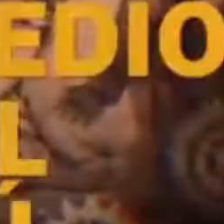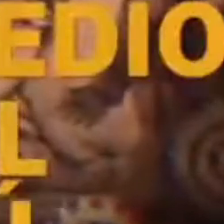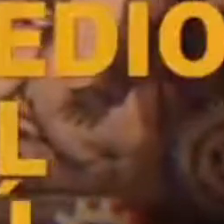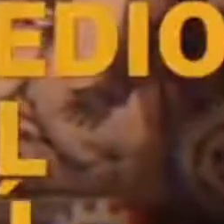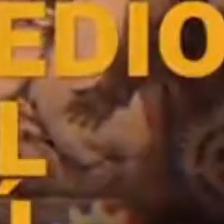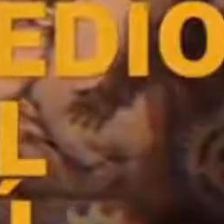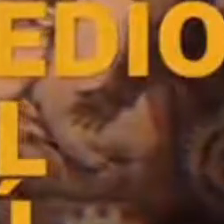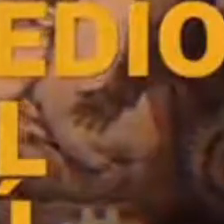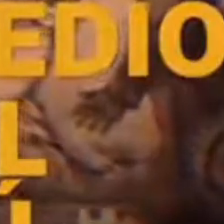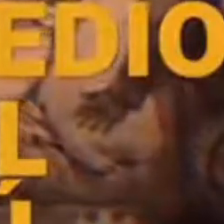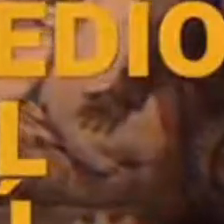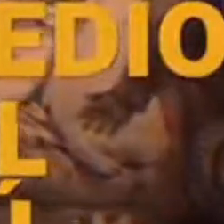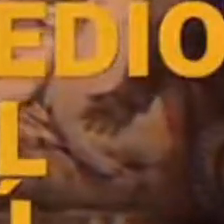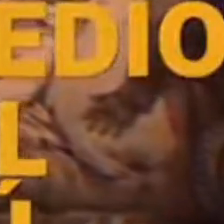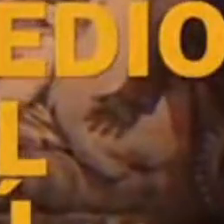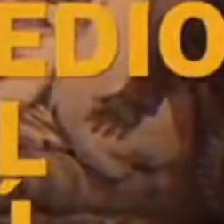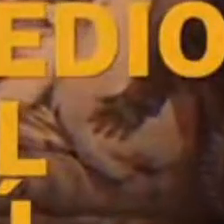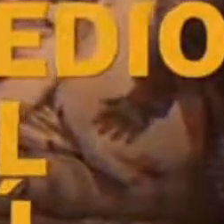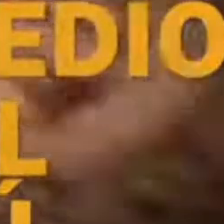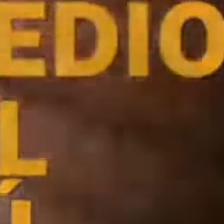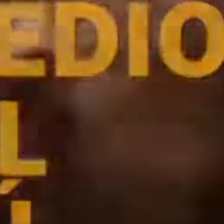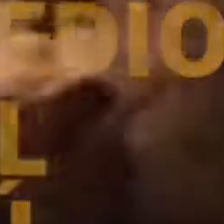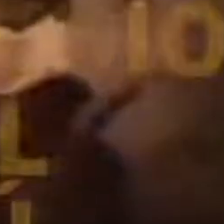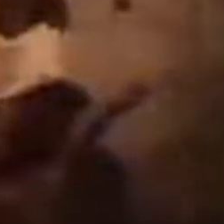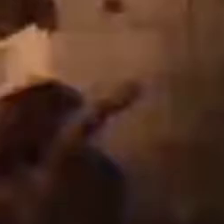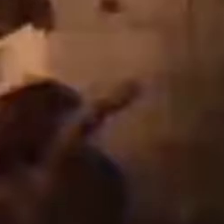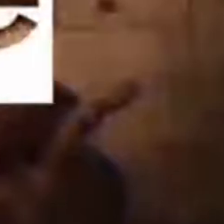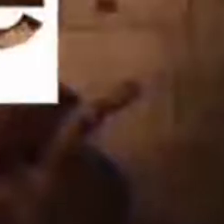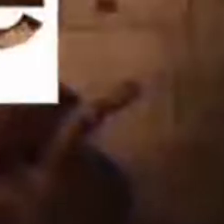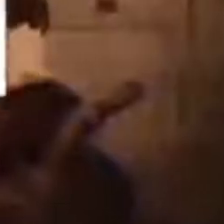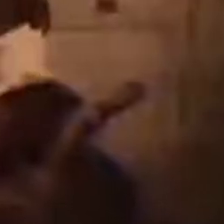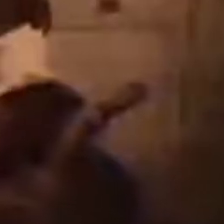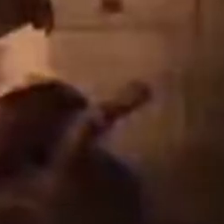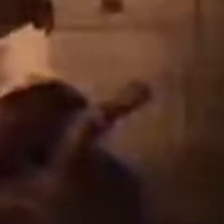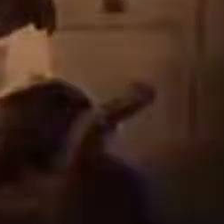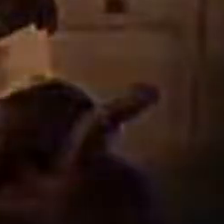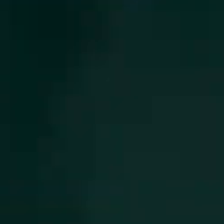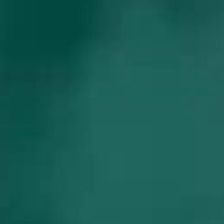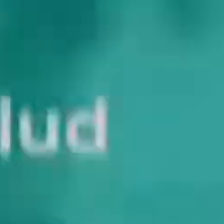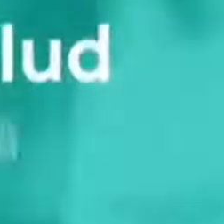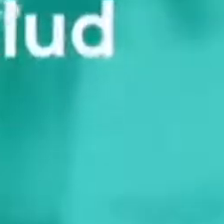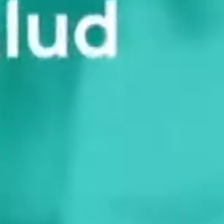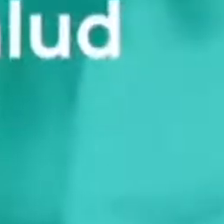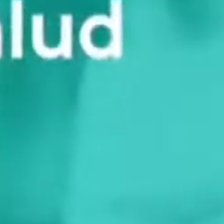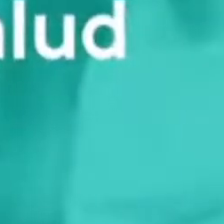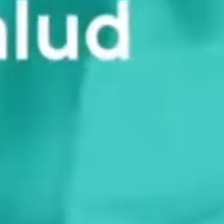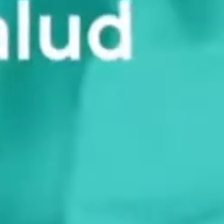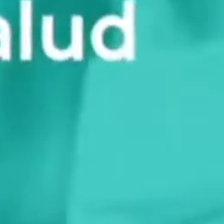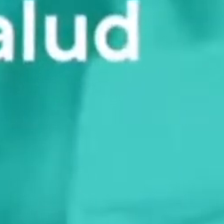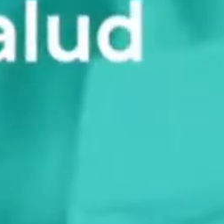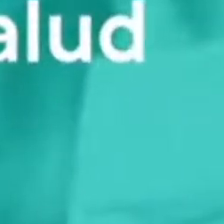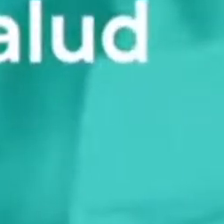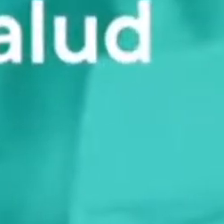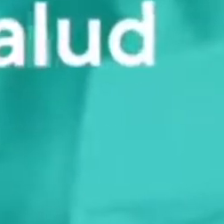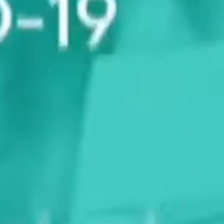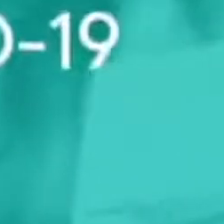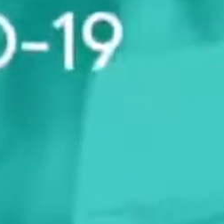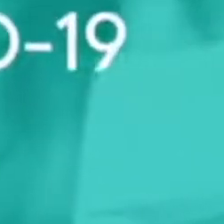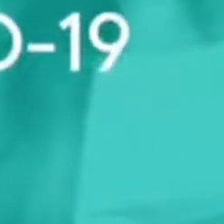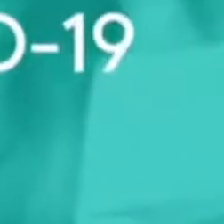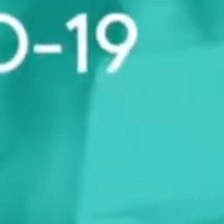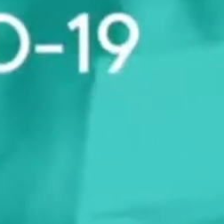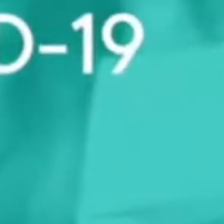el Perú este domingo a las 6 de la tarde por TV Perú. Colaboremos con las autoridades de salud para